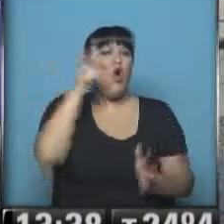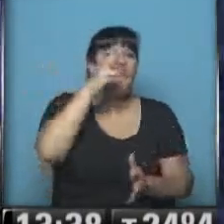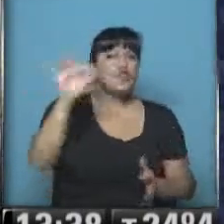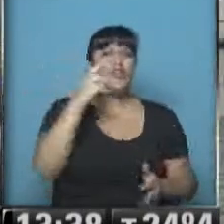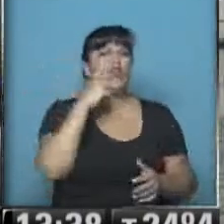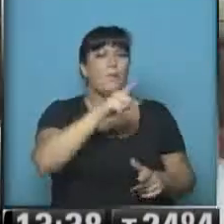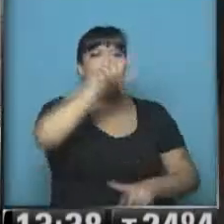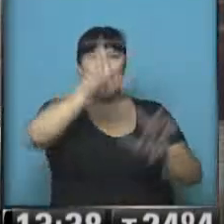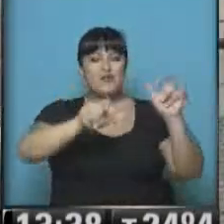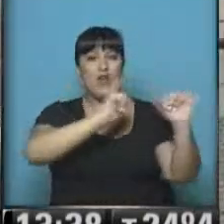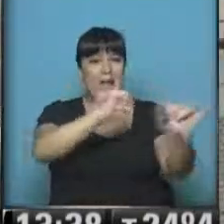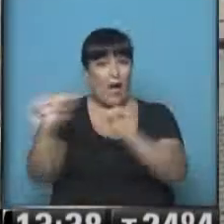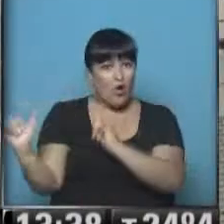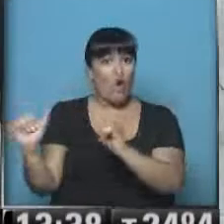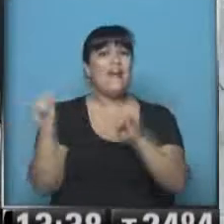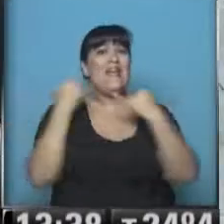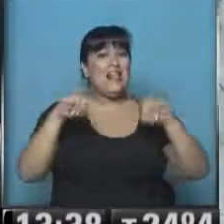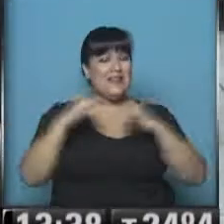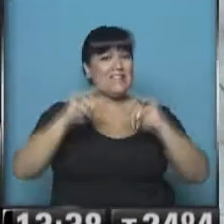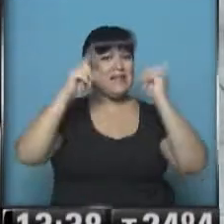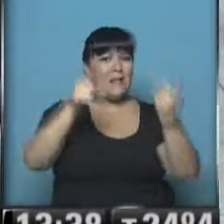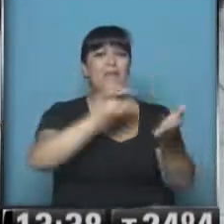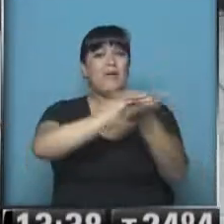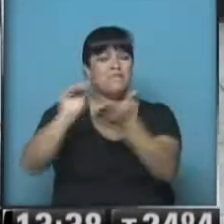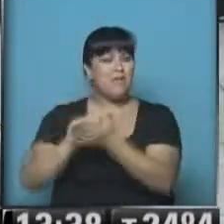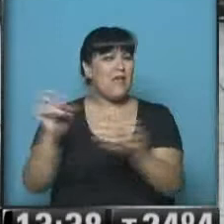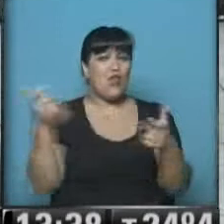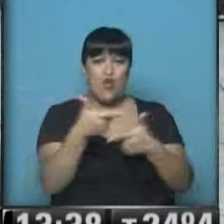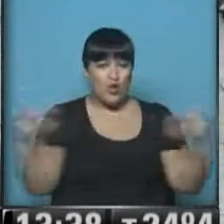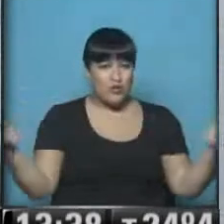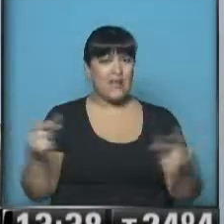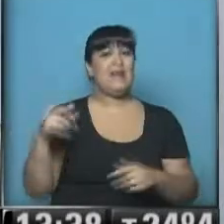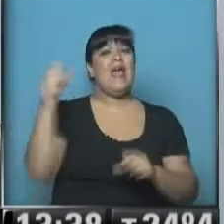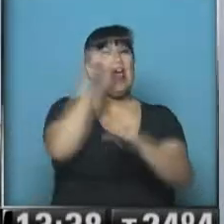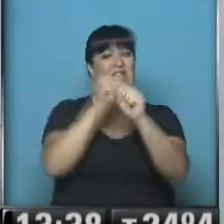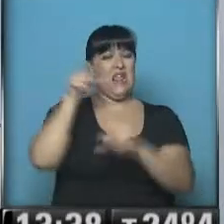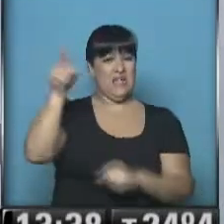superando la tasa inclusive de desempleo juvenil en Grecia.